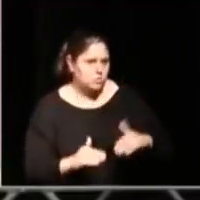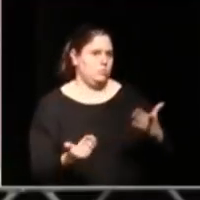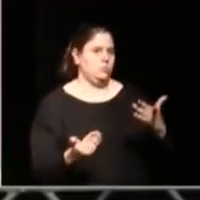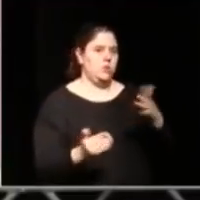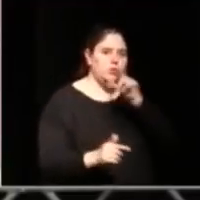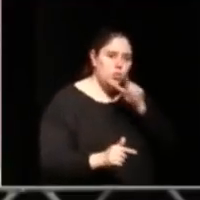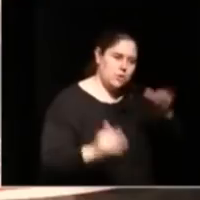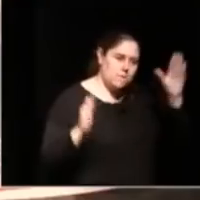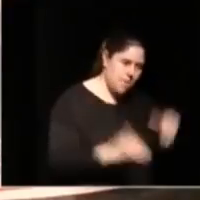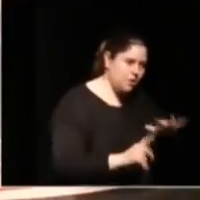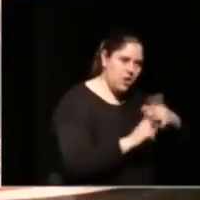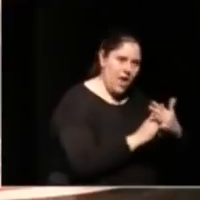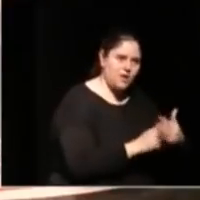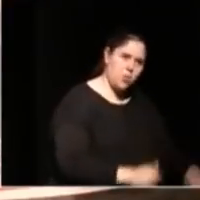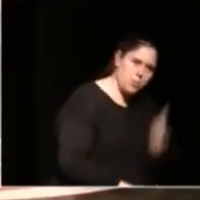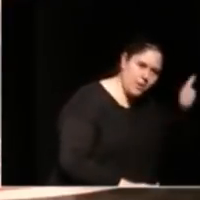hechos.